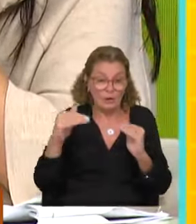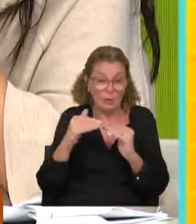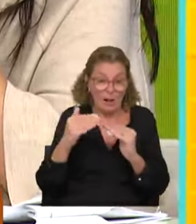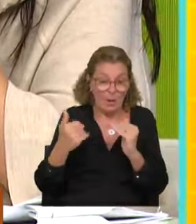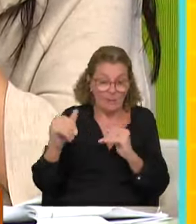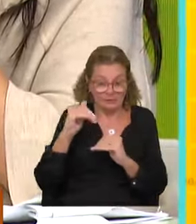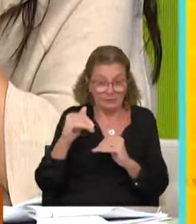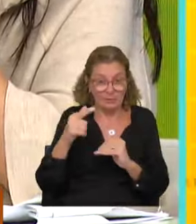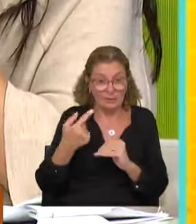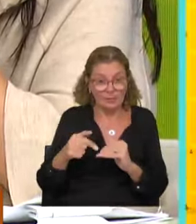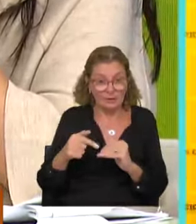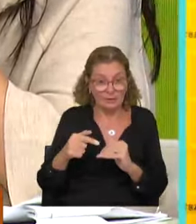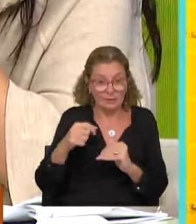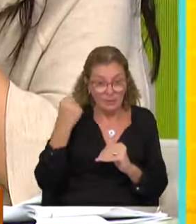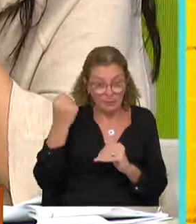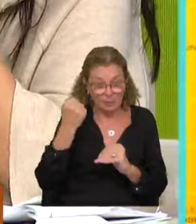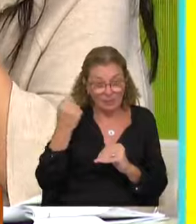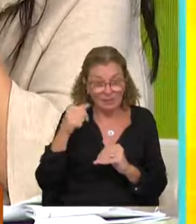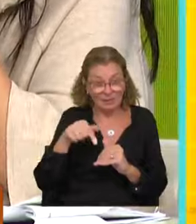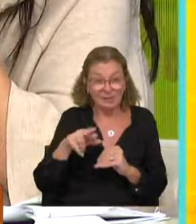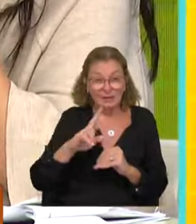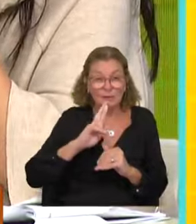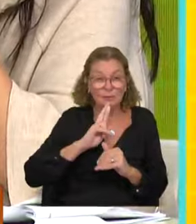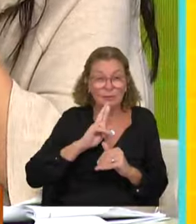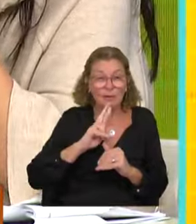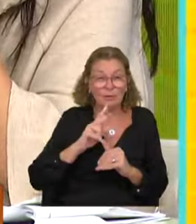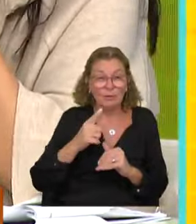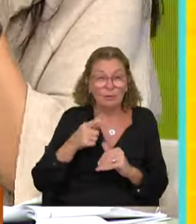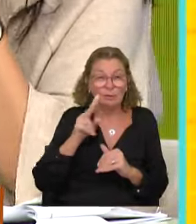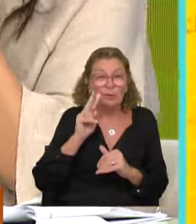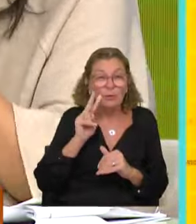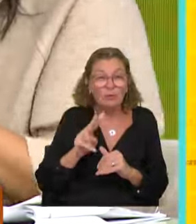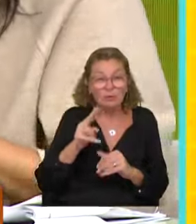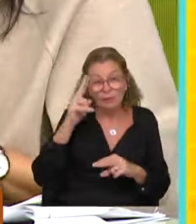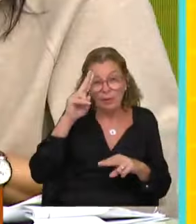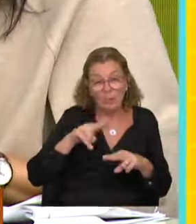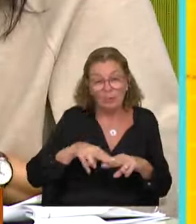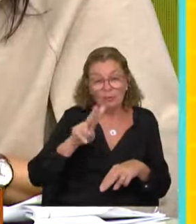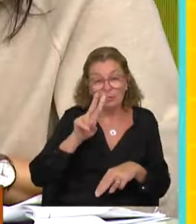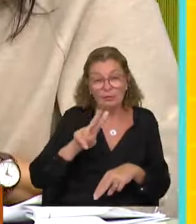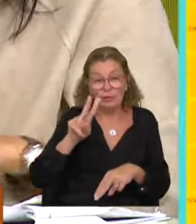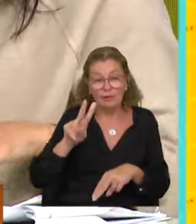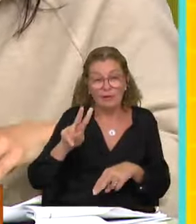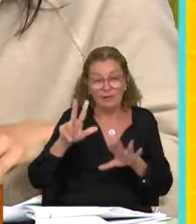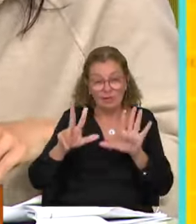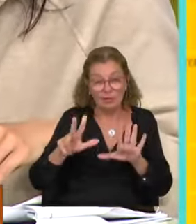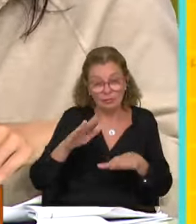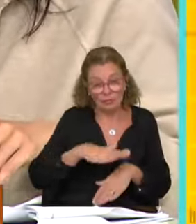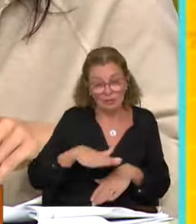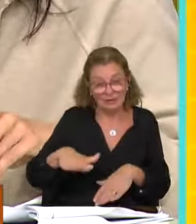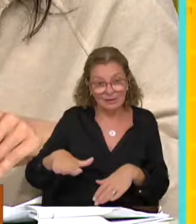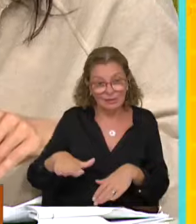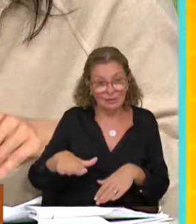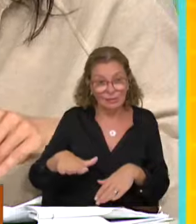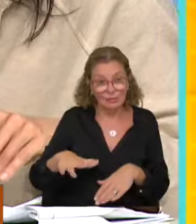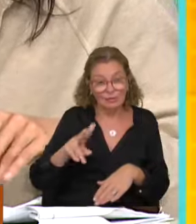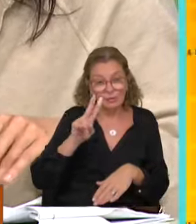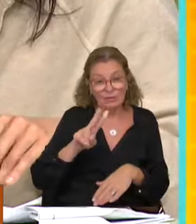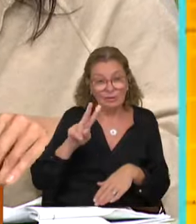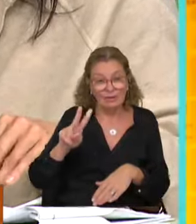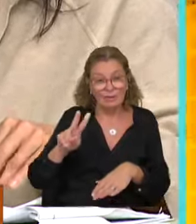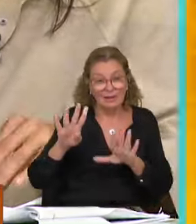mayor pero importa realmente ese resultado cuando nosotros estamos viendo que se mueren 228 niños 229 y que